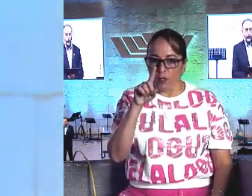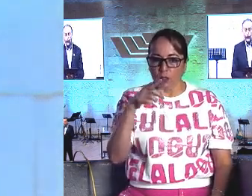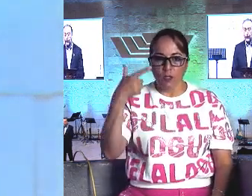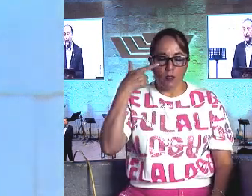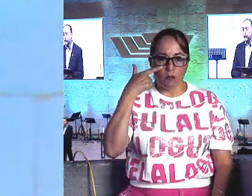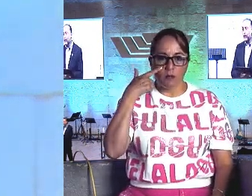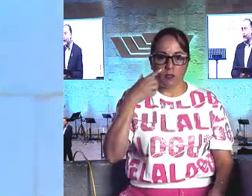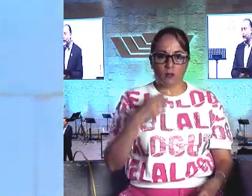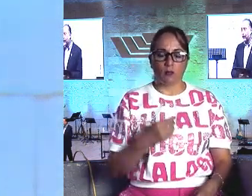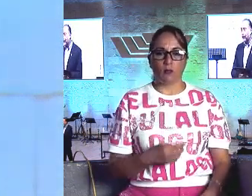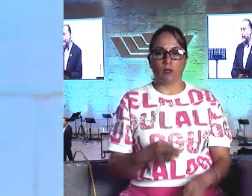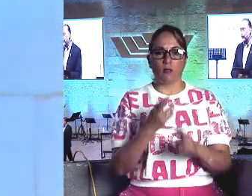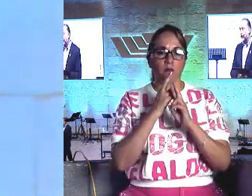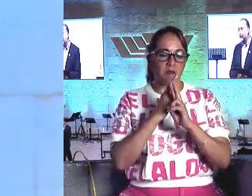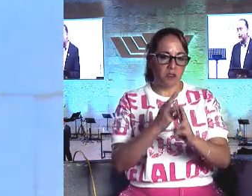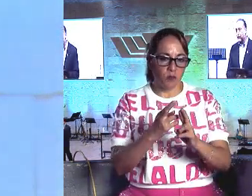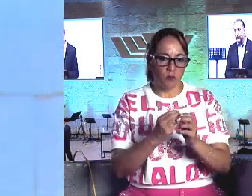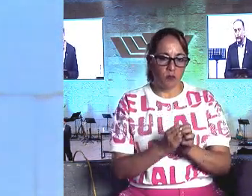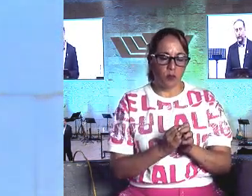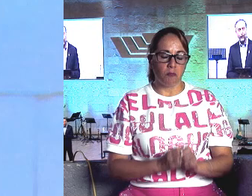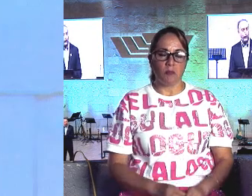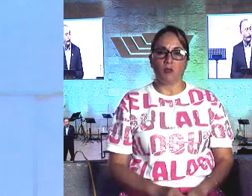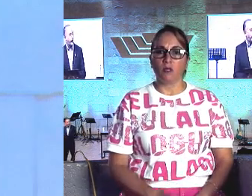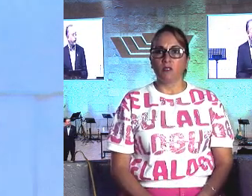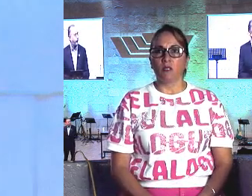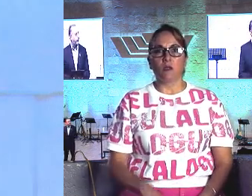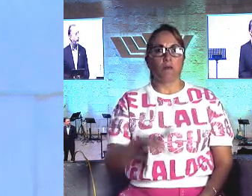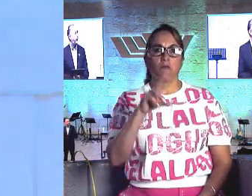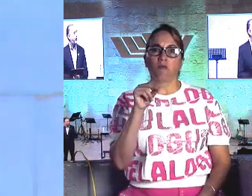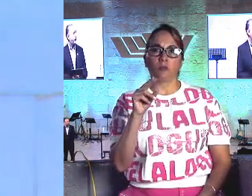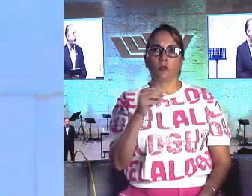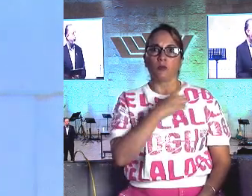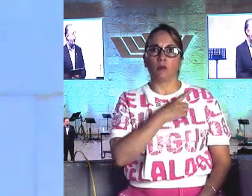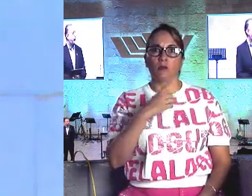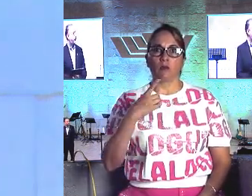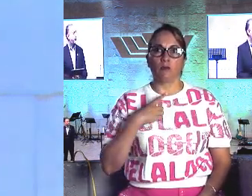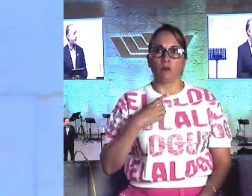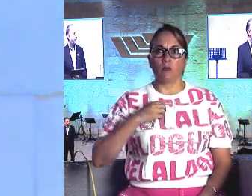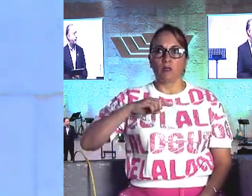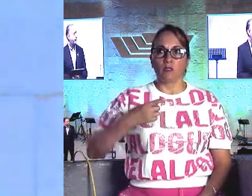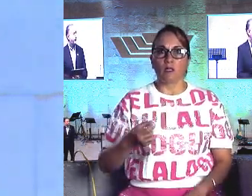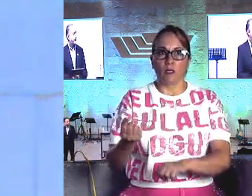Le dije, renuncia a la notaría porque de nada te va a servir ser notario si eres esclavo.